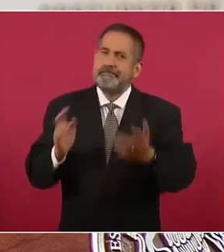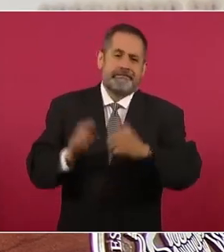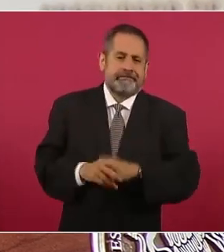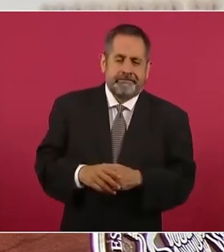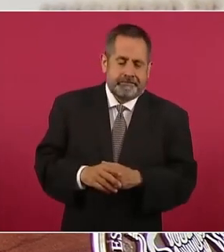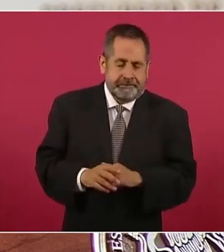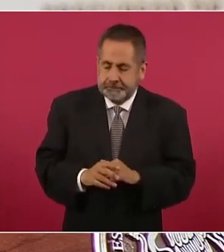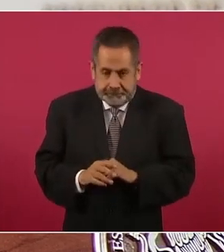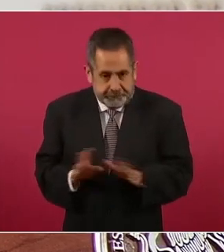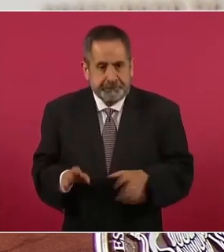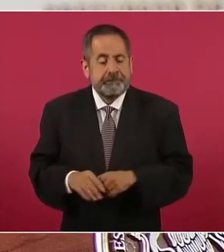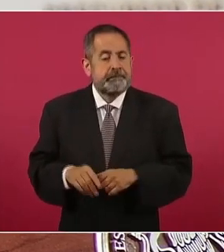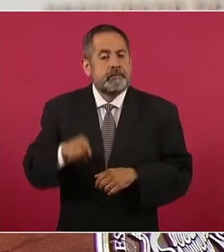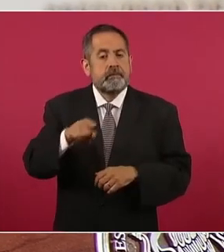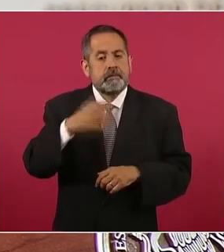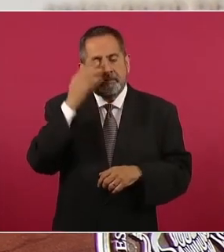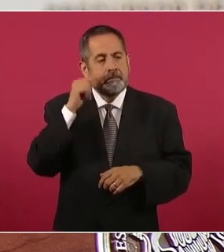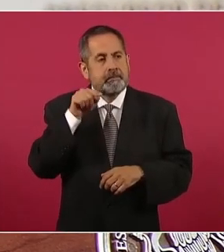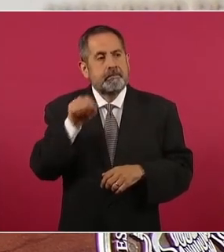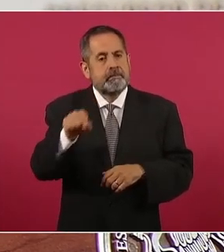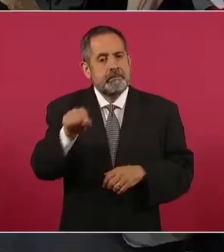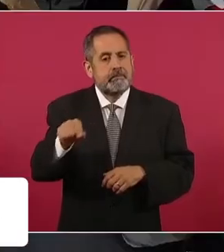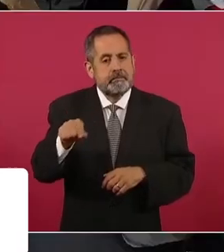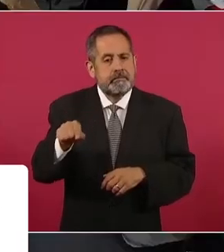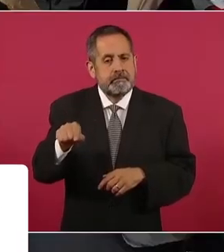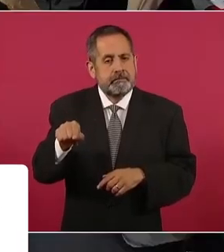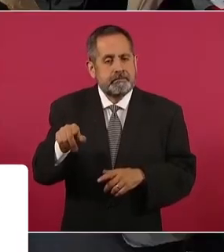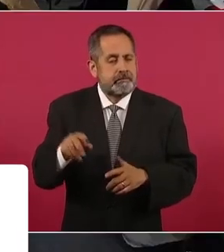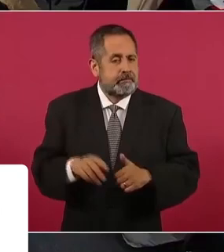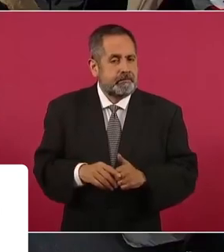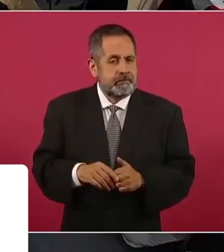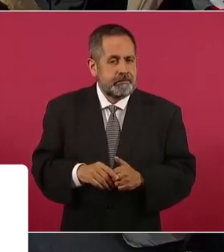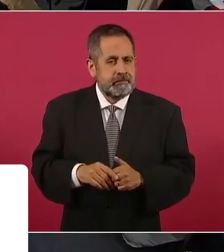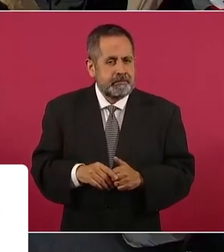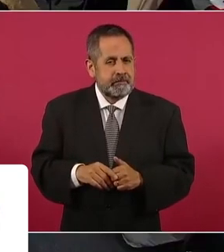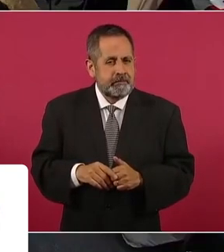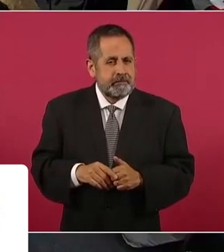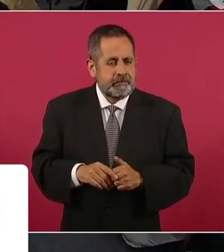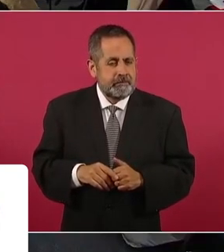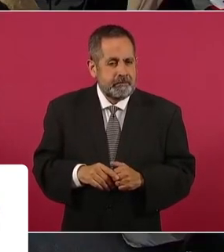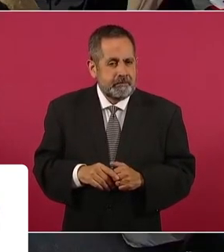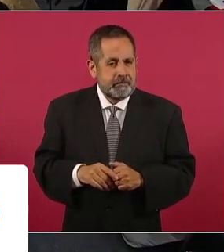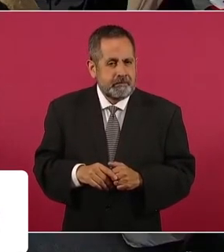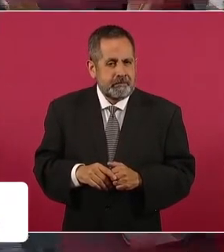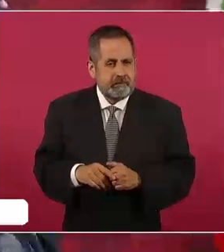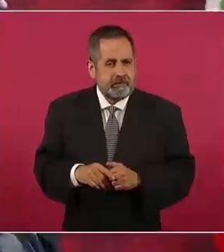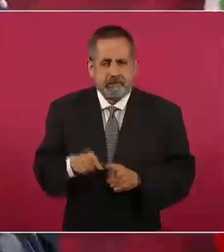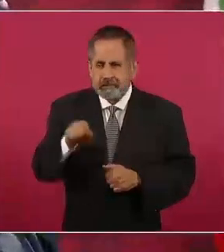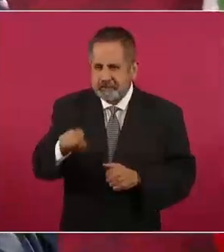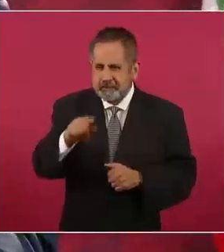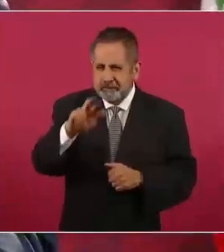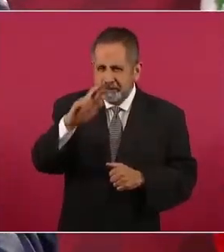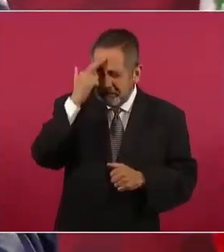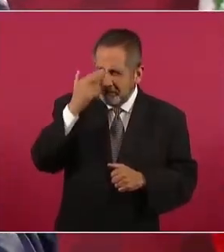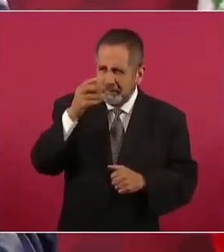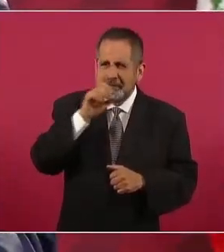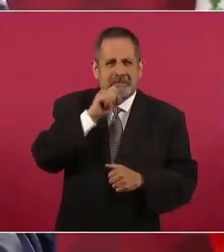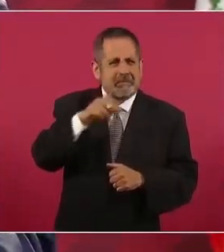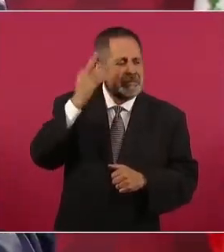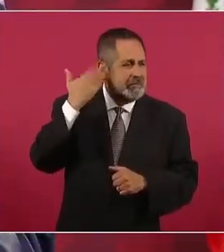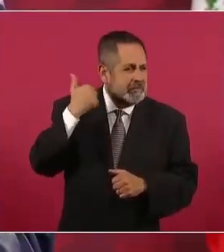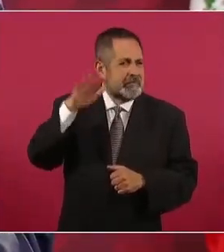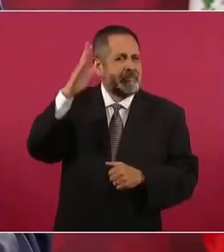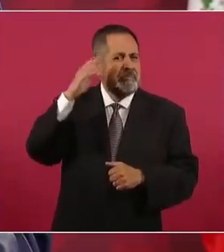él fue que me citan a declarar cuando el